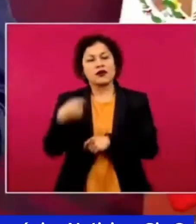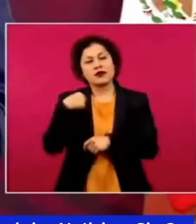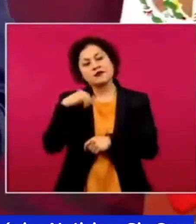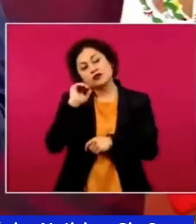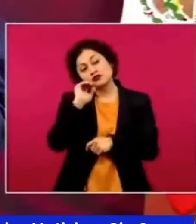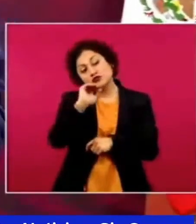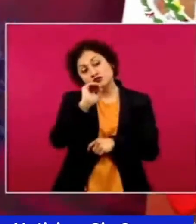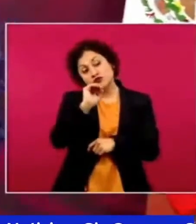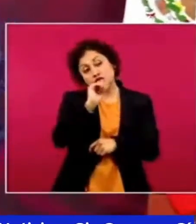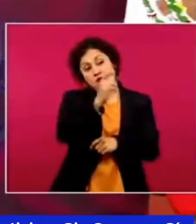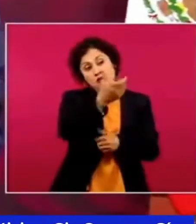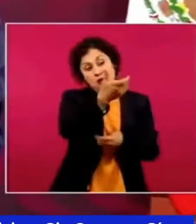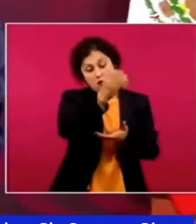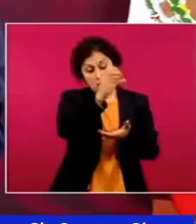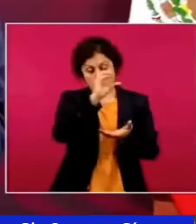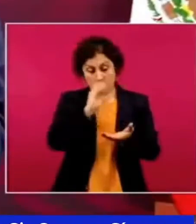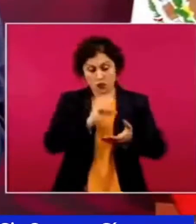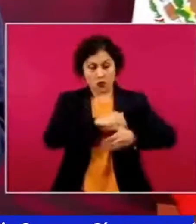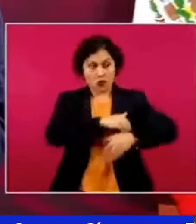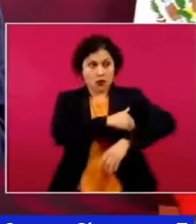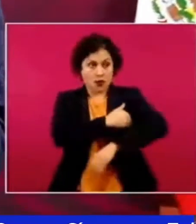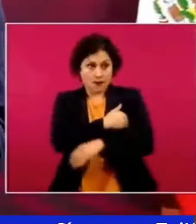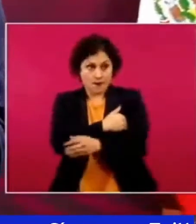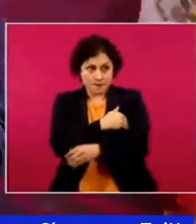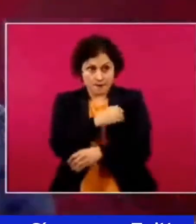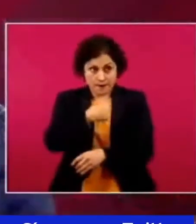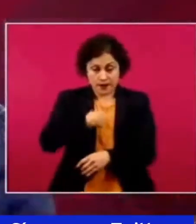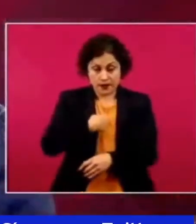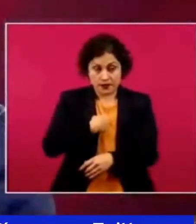el moche, el porcentaje,